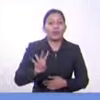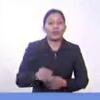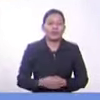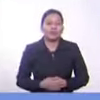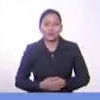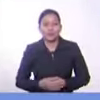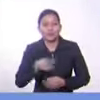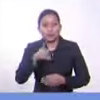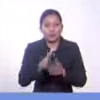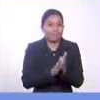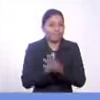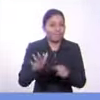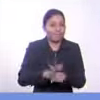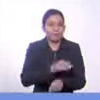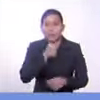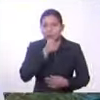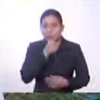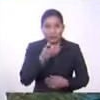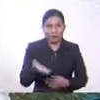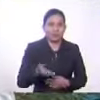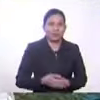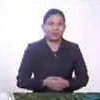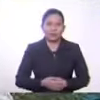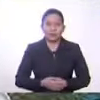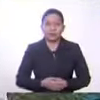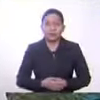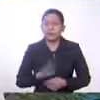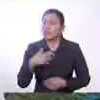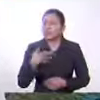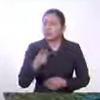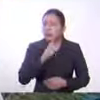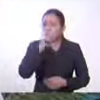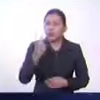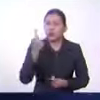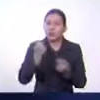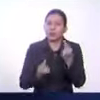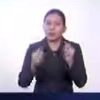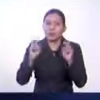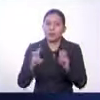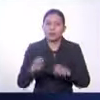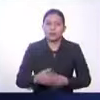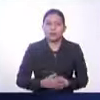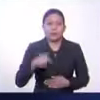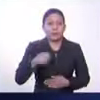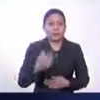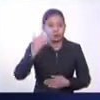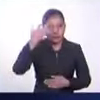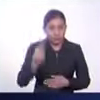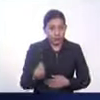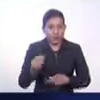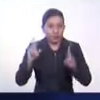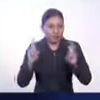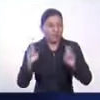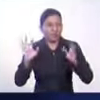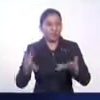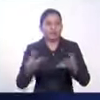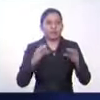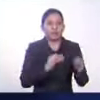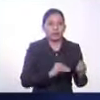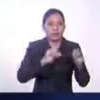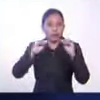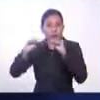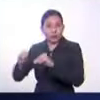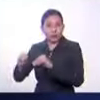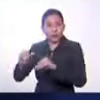tienen toda la información que necesitan. Queremos saber cuál es el tema, Zulma. Este día vamos a hablar acerca de la migración en